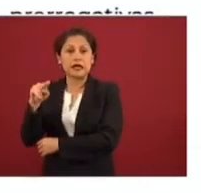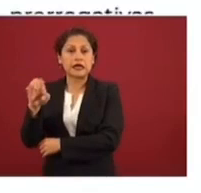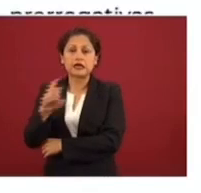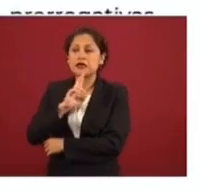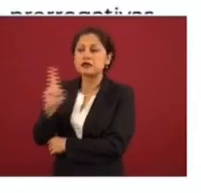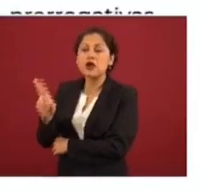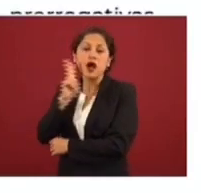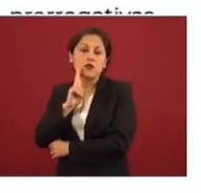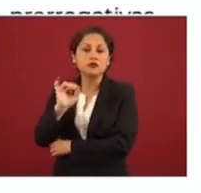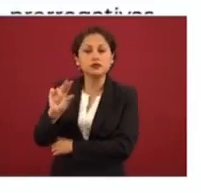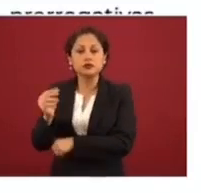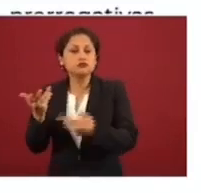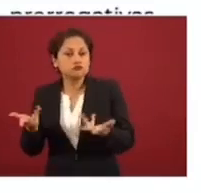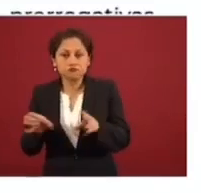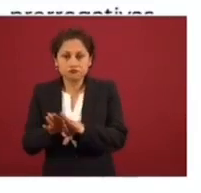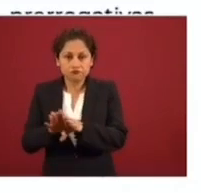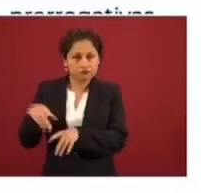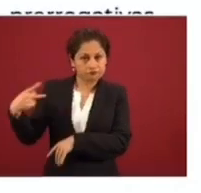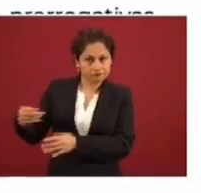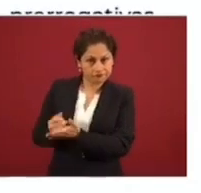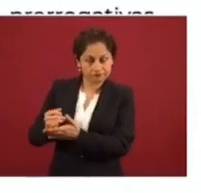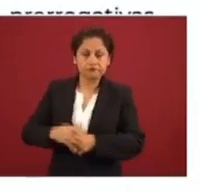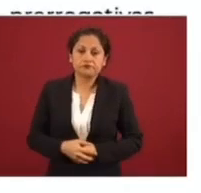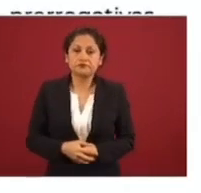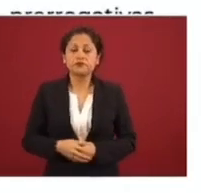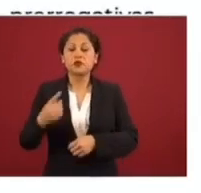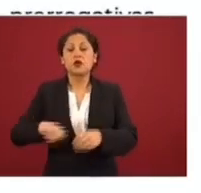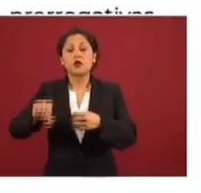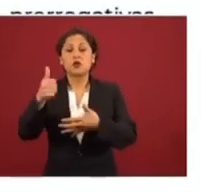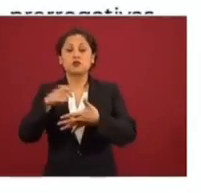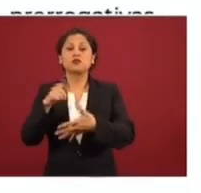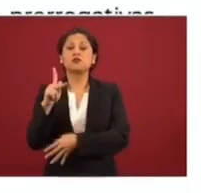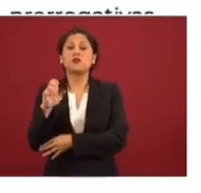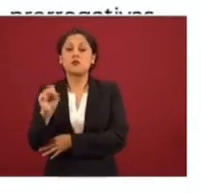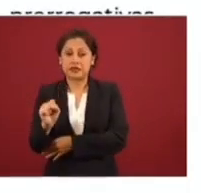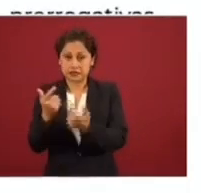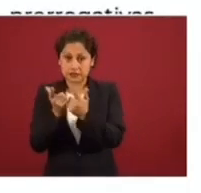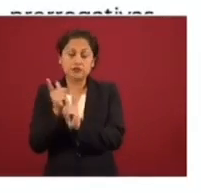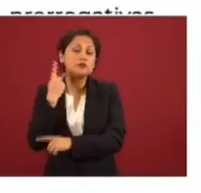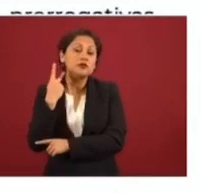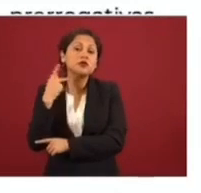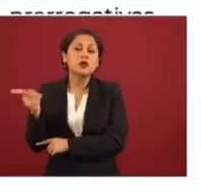conteste esta solicitud del PRD. PES aceptó la propuesta